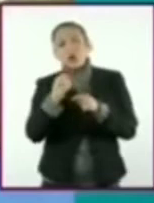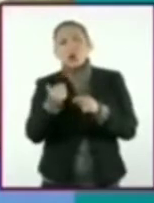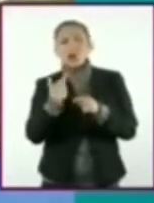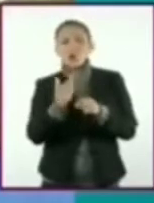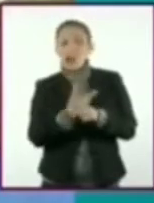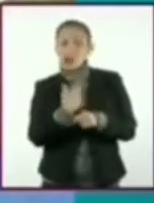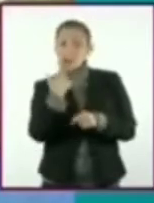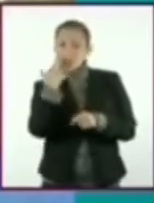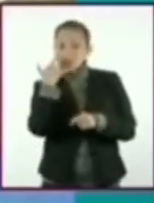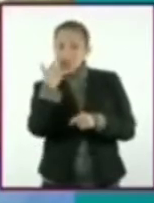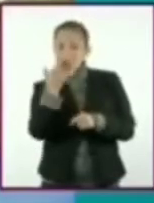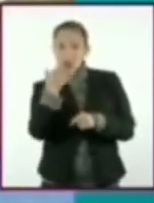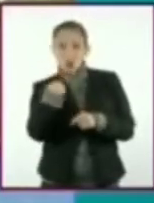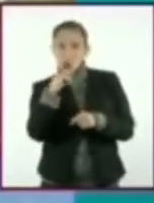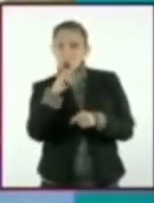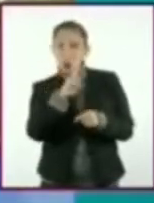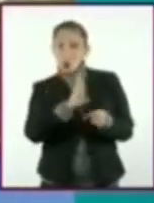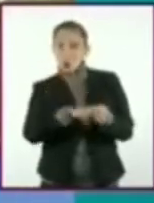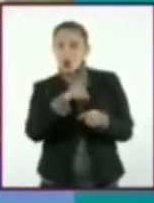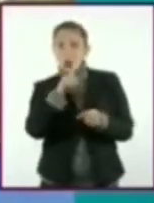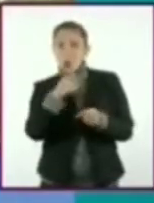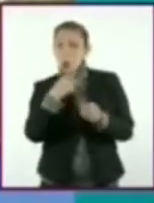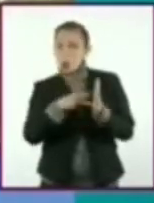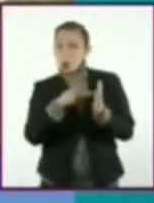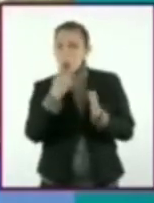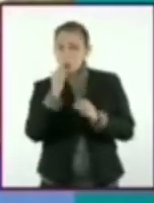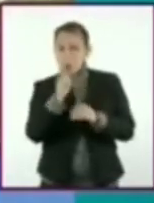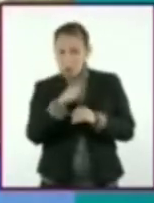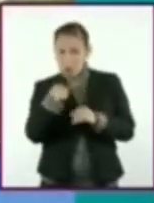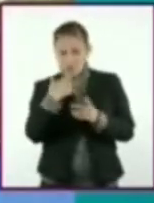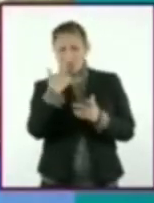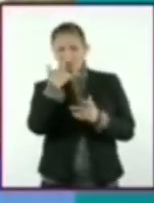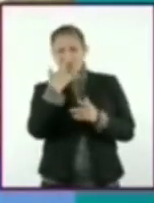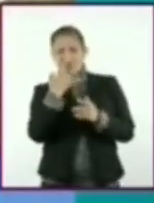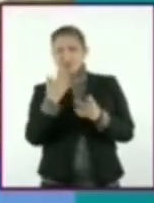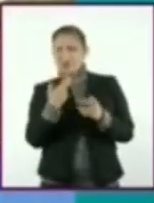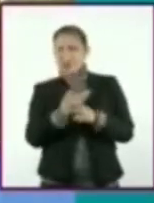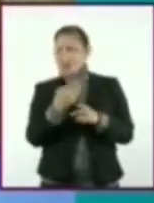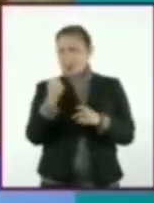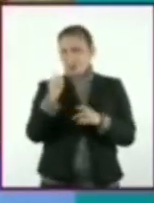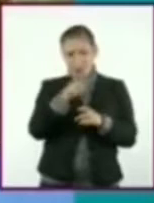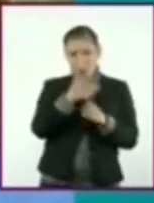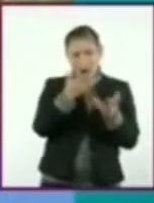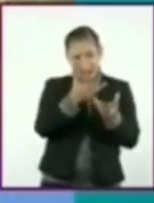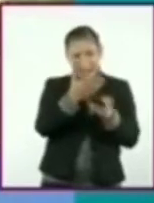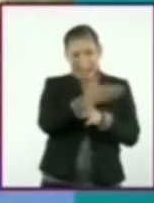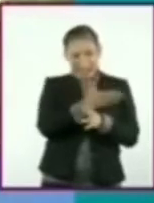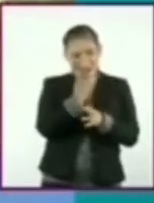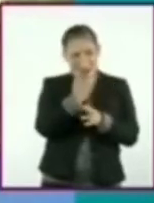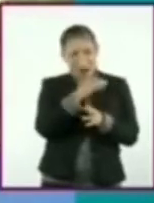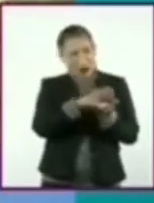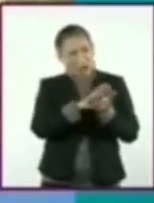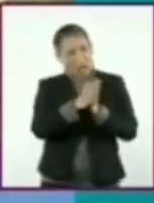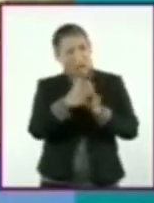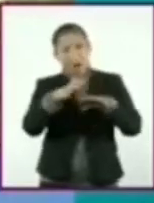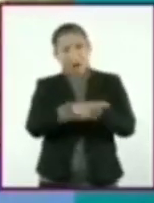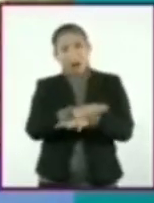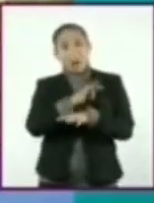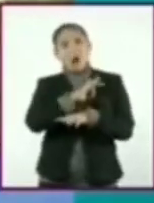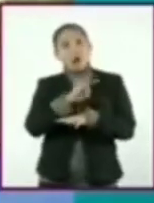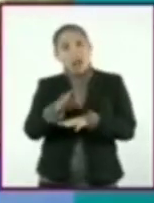algo está sucediendo, que no es normal, que no es común, que se sale de lo que normalmente hacía esa persona y entonces